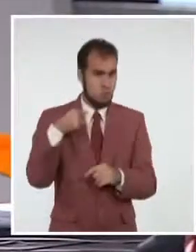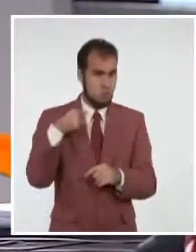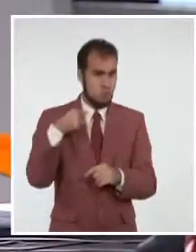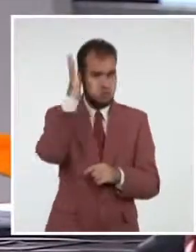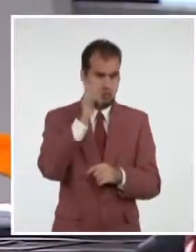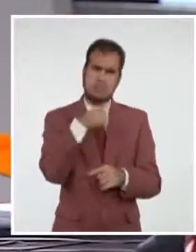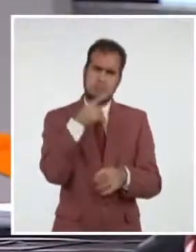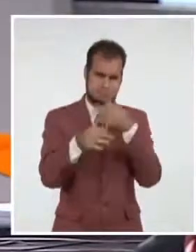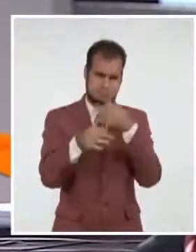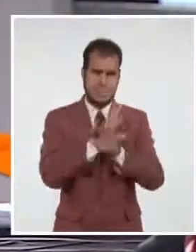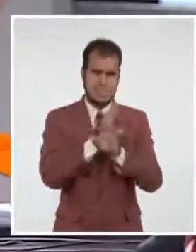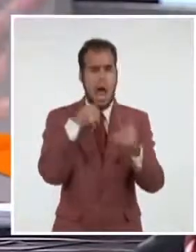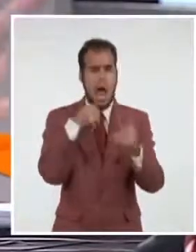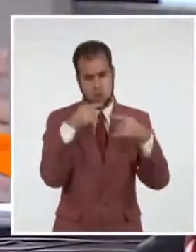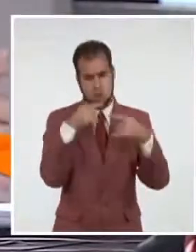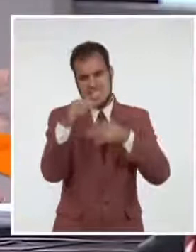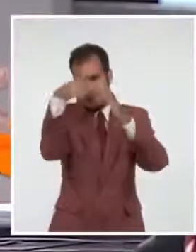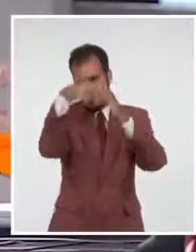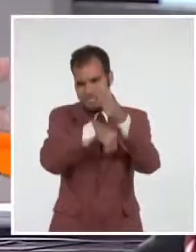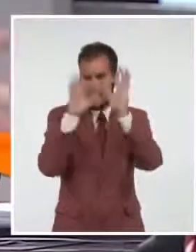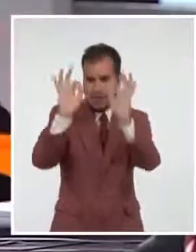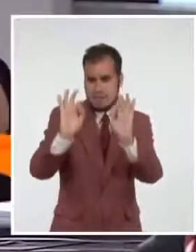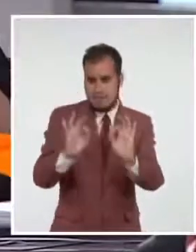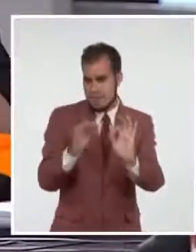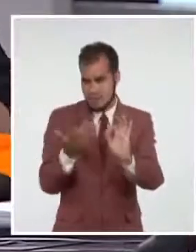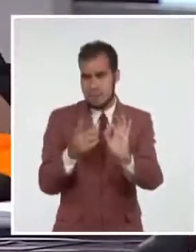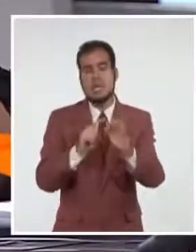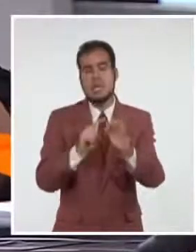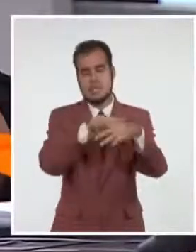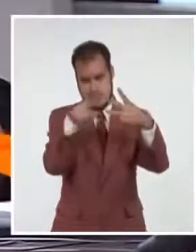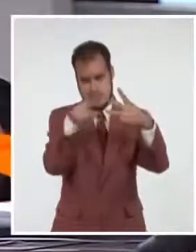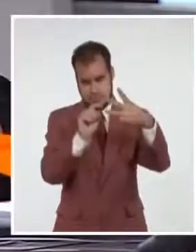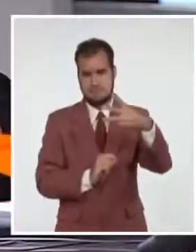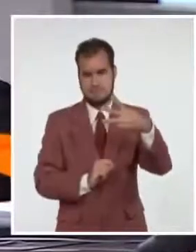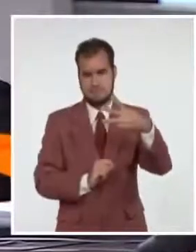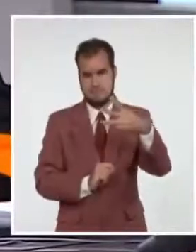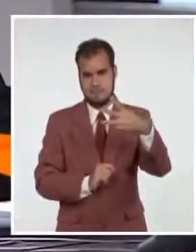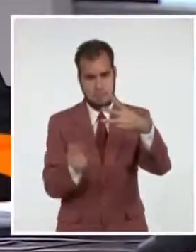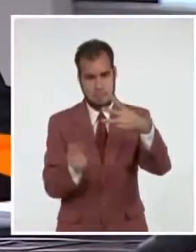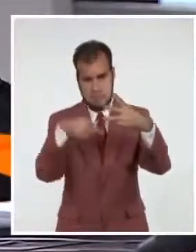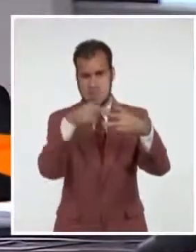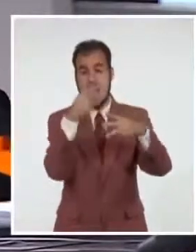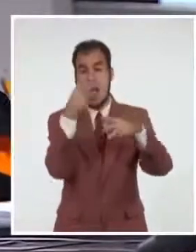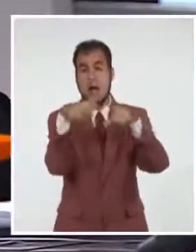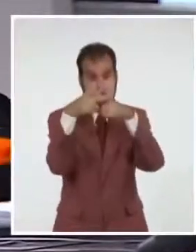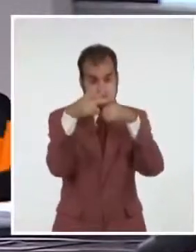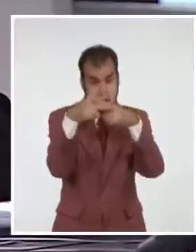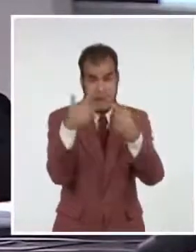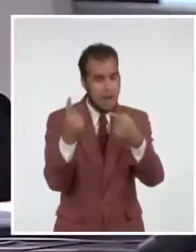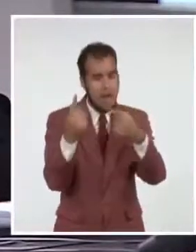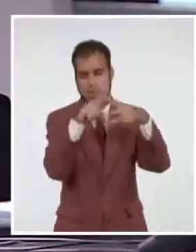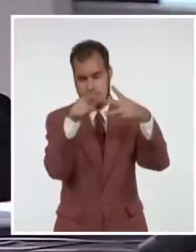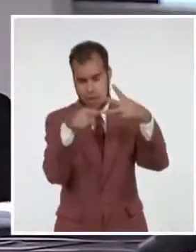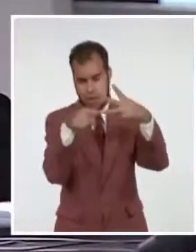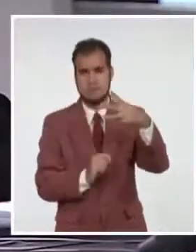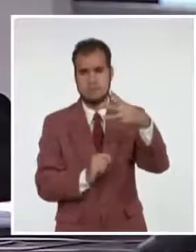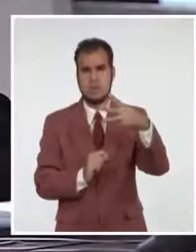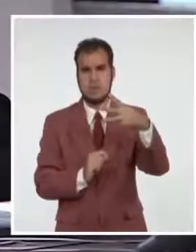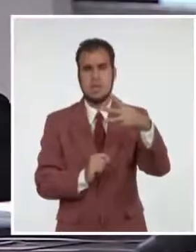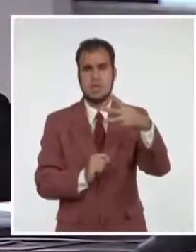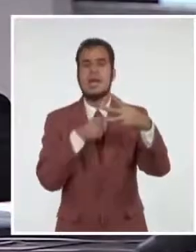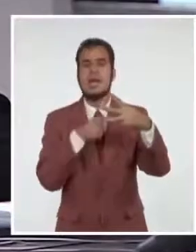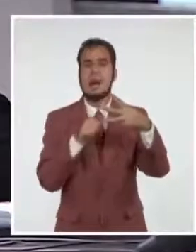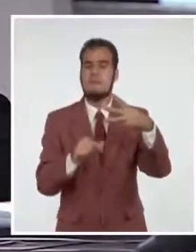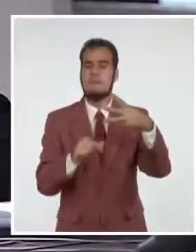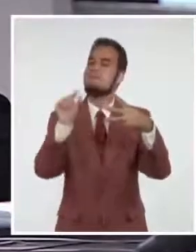concreta. Son 3 grandes cambios. En el caso para el contacto de caso confirmado no me extiendo porque el